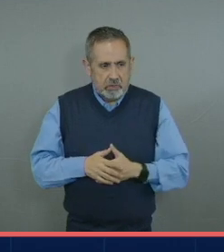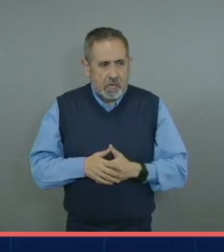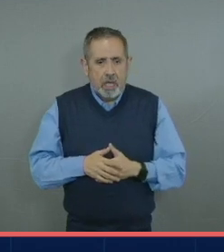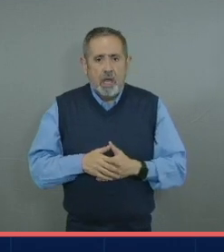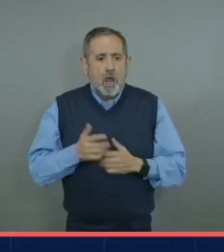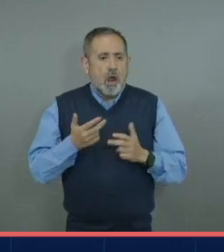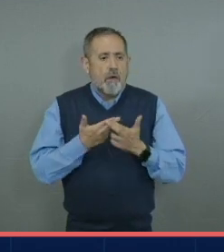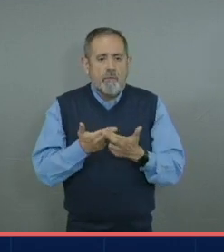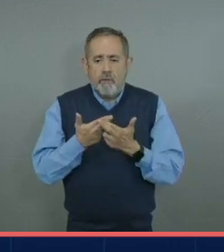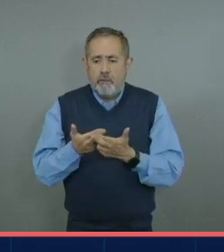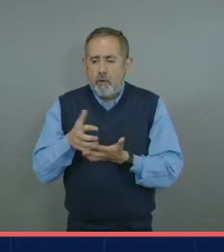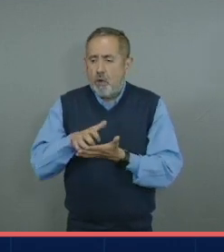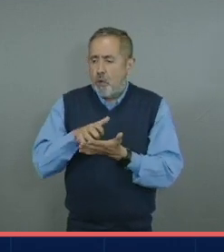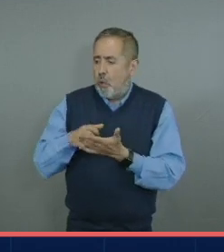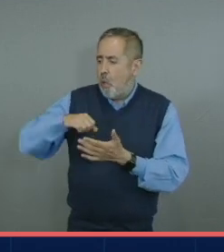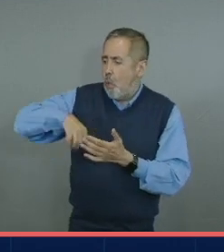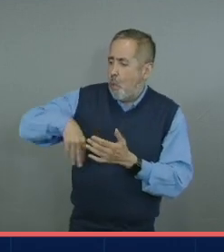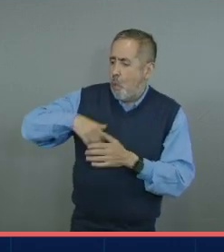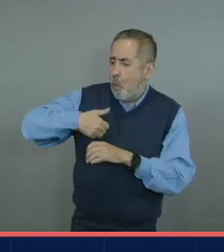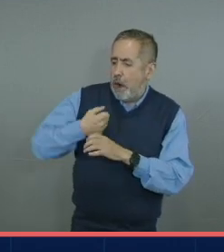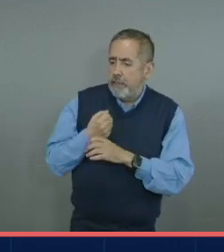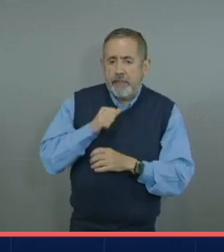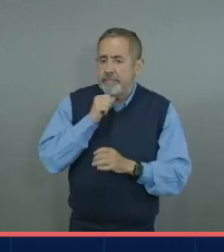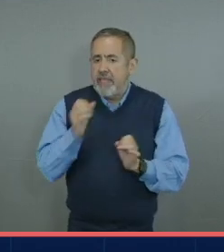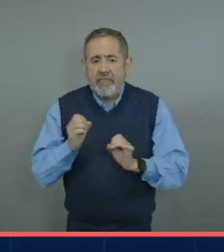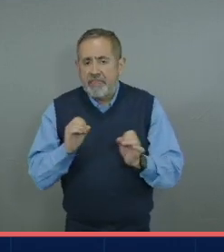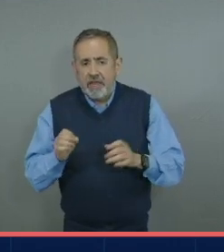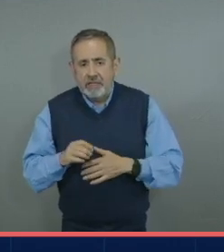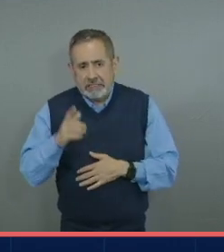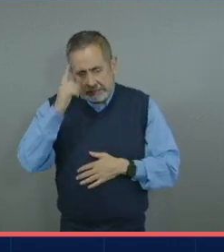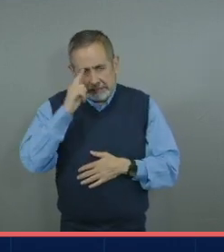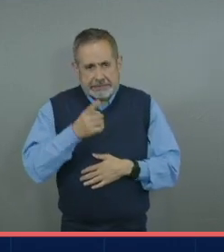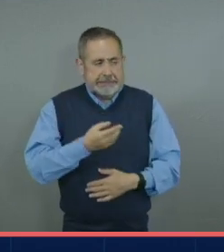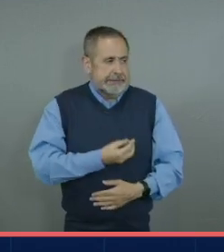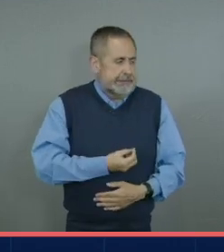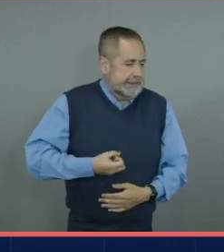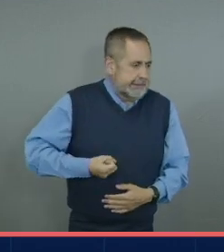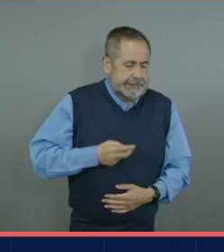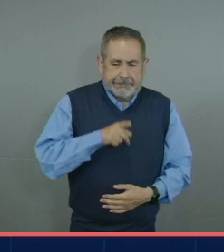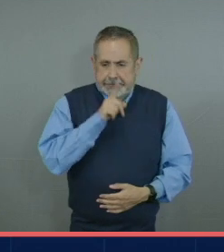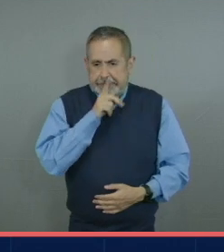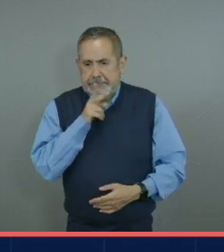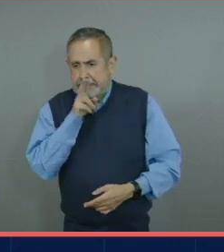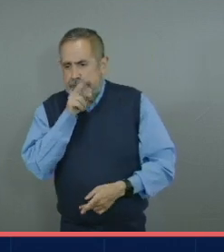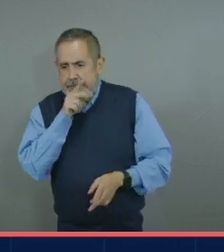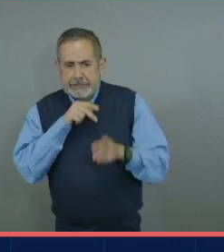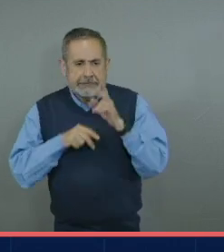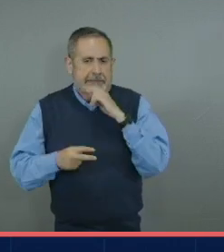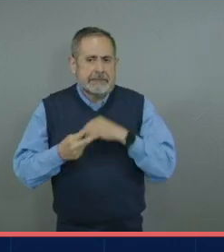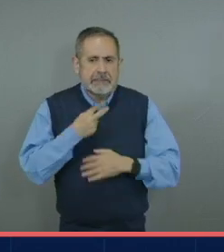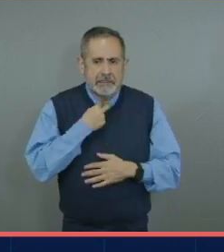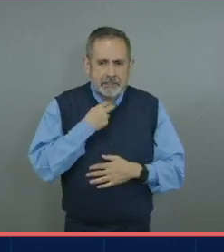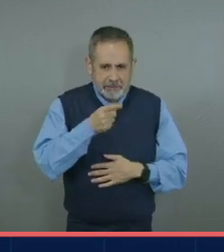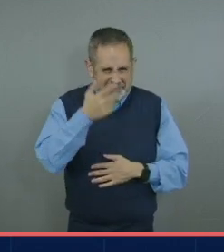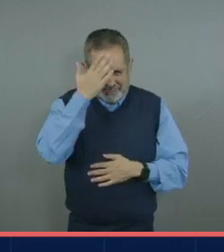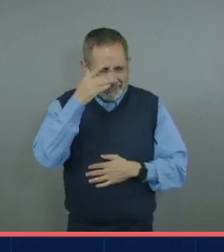presupuesto, viven apretándose el cinturón. ¿Han escuchado a papi o a mami decir, vamos a apretarnos el cinturón porque ya no nos alcanzó la